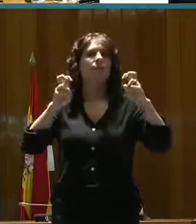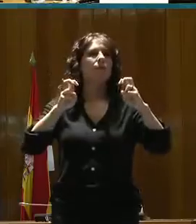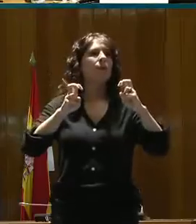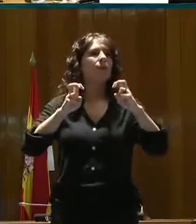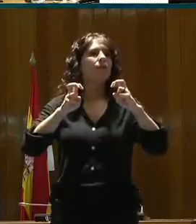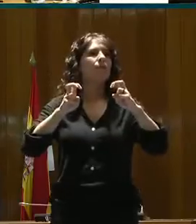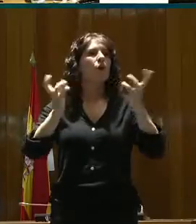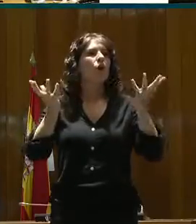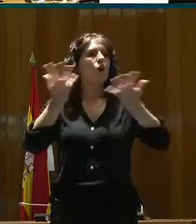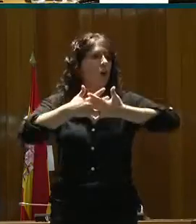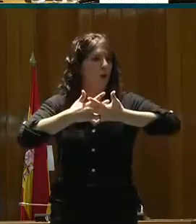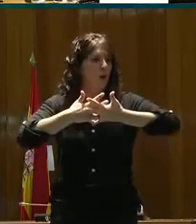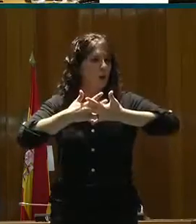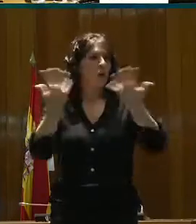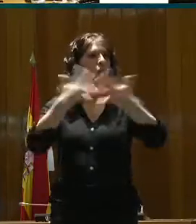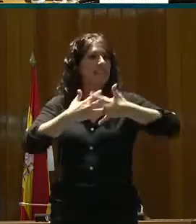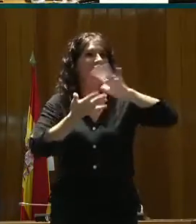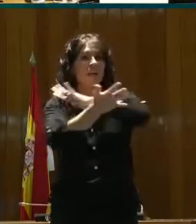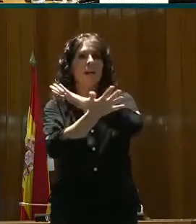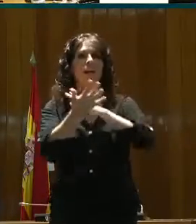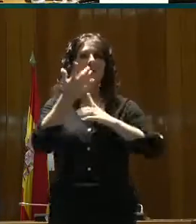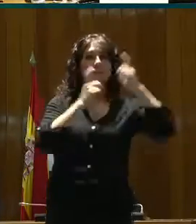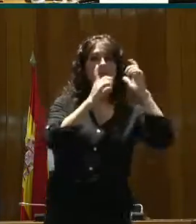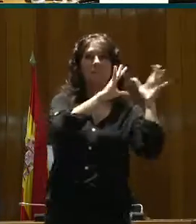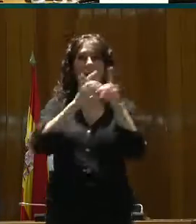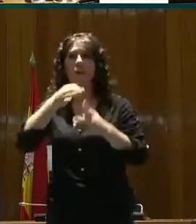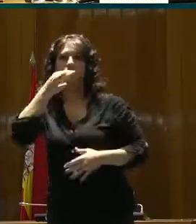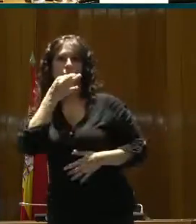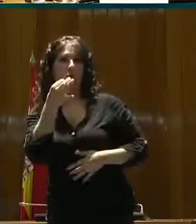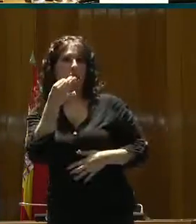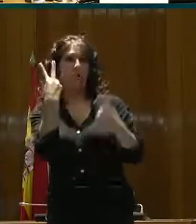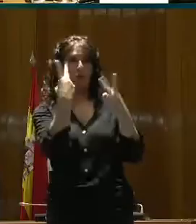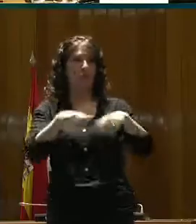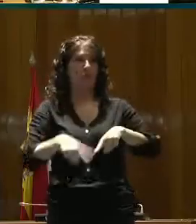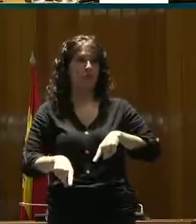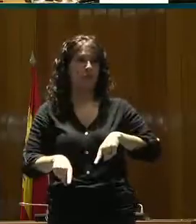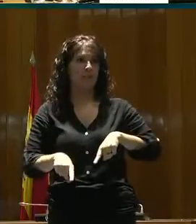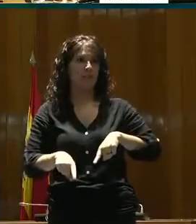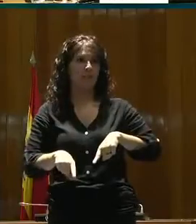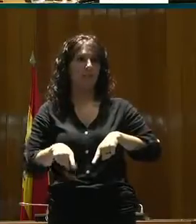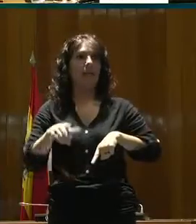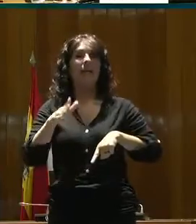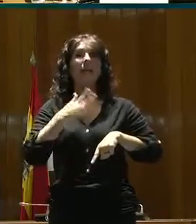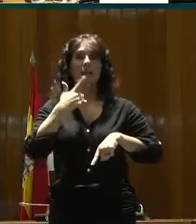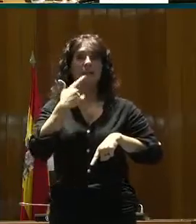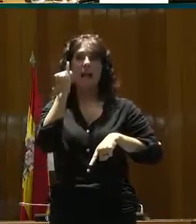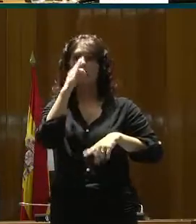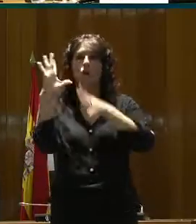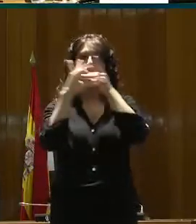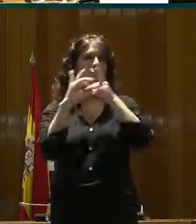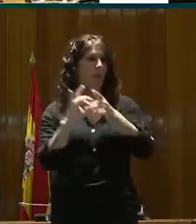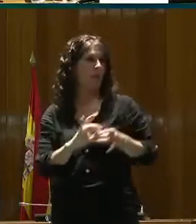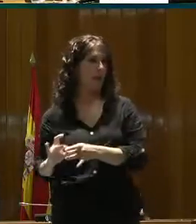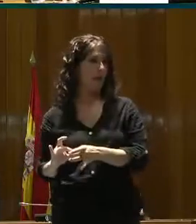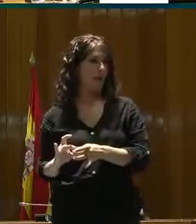representación gestual de acciones que son concomitantes con el discurso. Por lo tanto, tenemos la coocurrencia, la